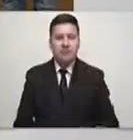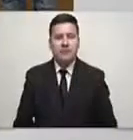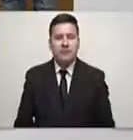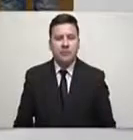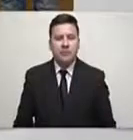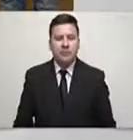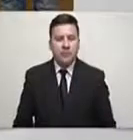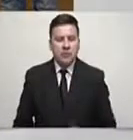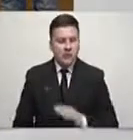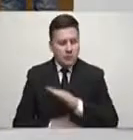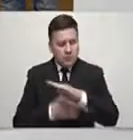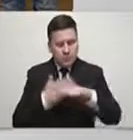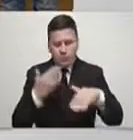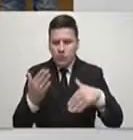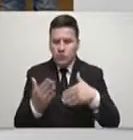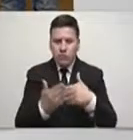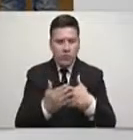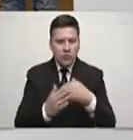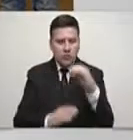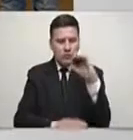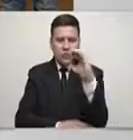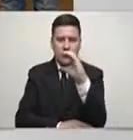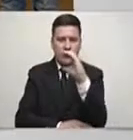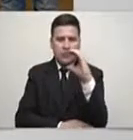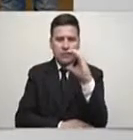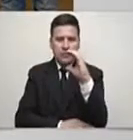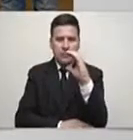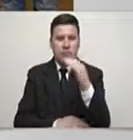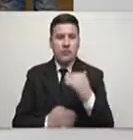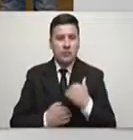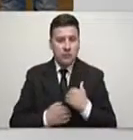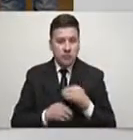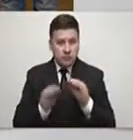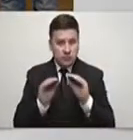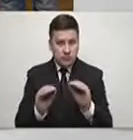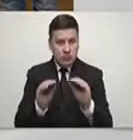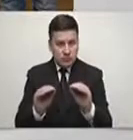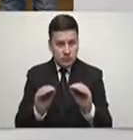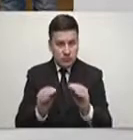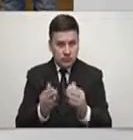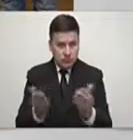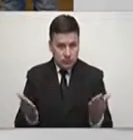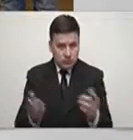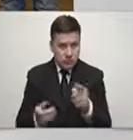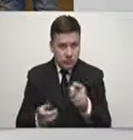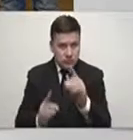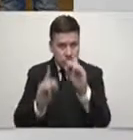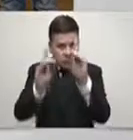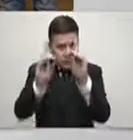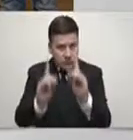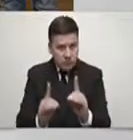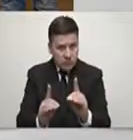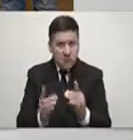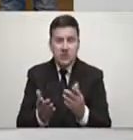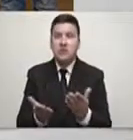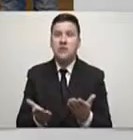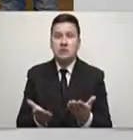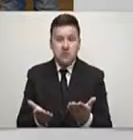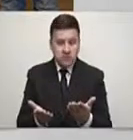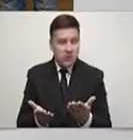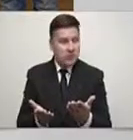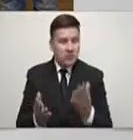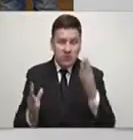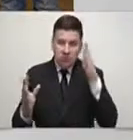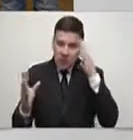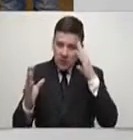de todos los colombianos yo los convoque a que decidieran si respaldaban o no el